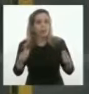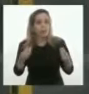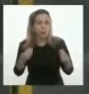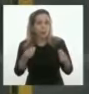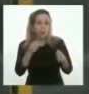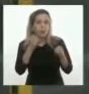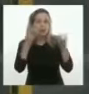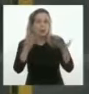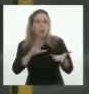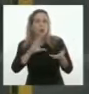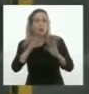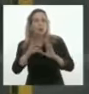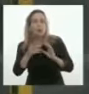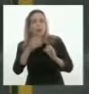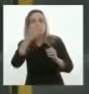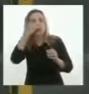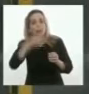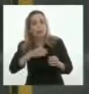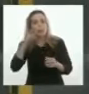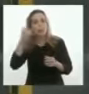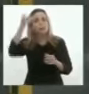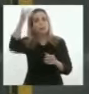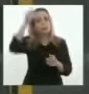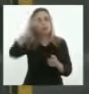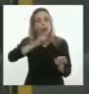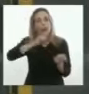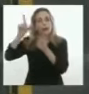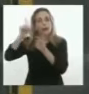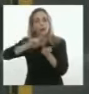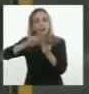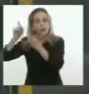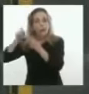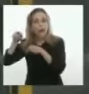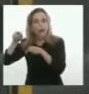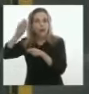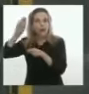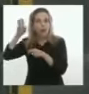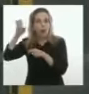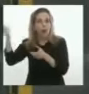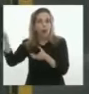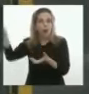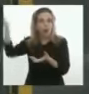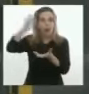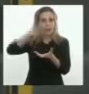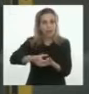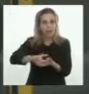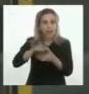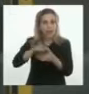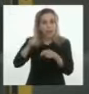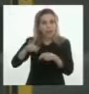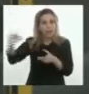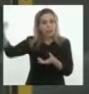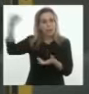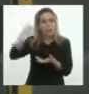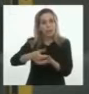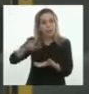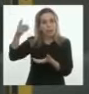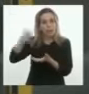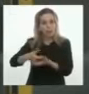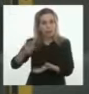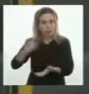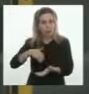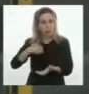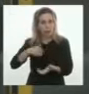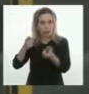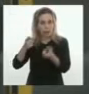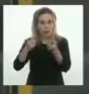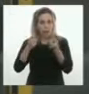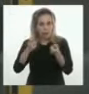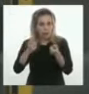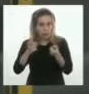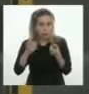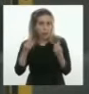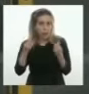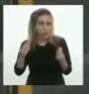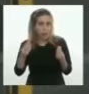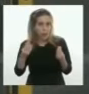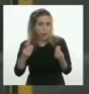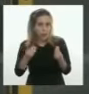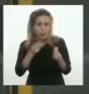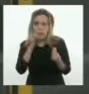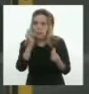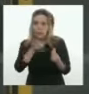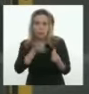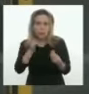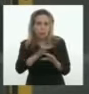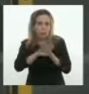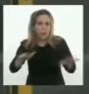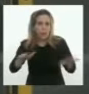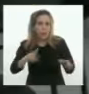mejores condiciones para exportar y que las divisas en tren que es lo que necesita la argentina para terminar con